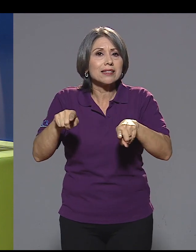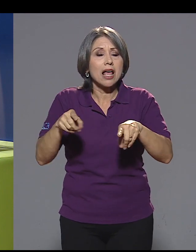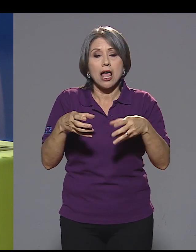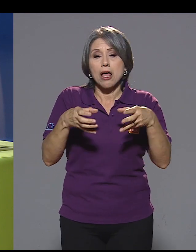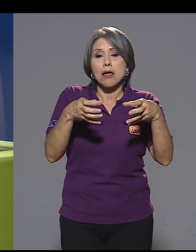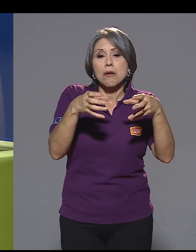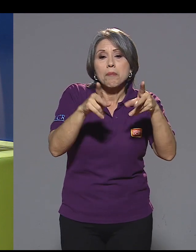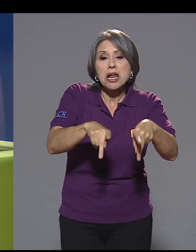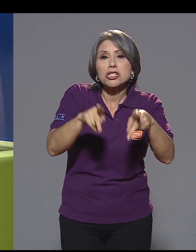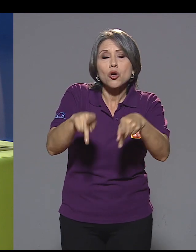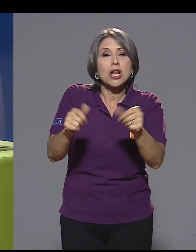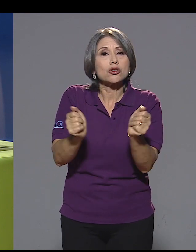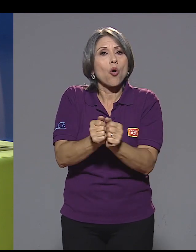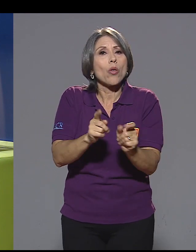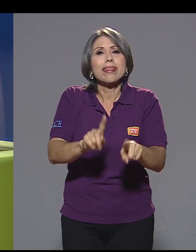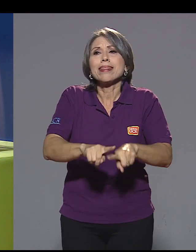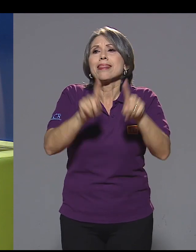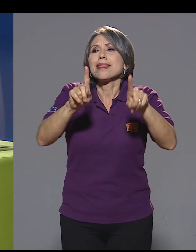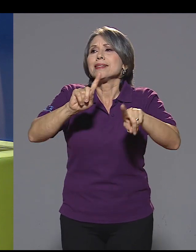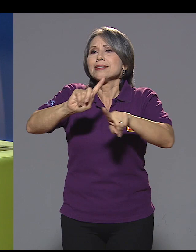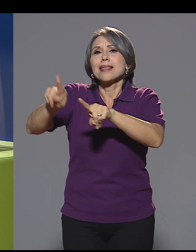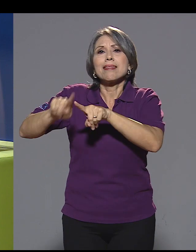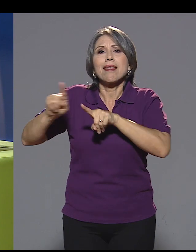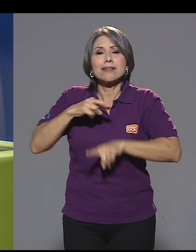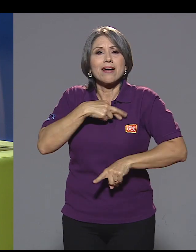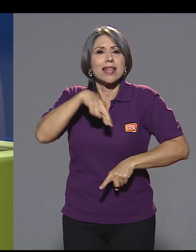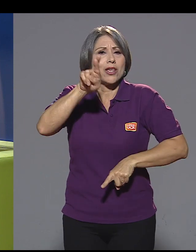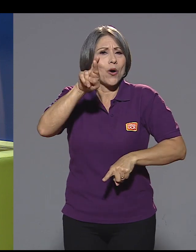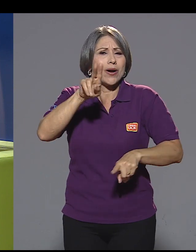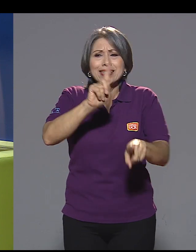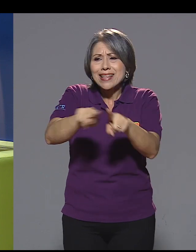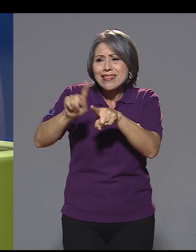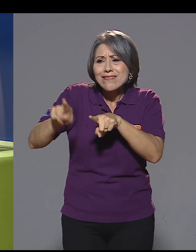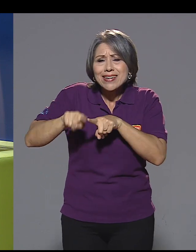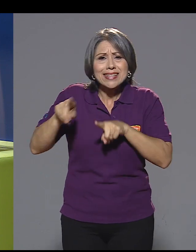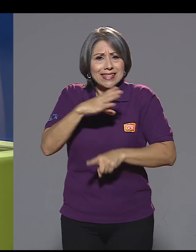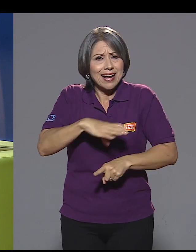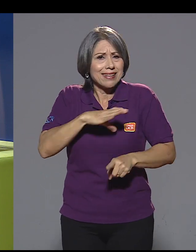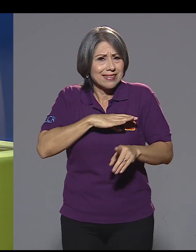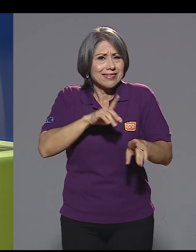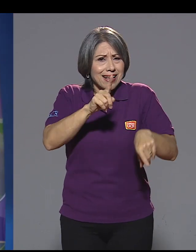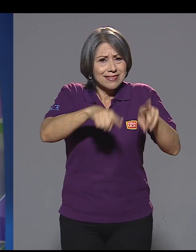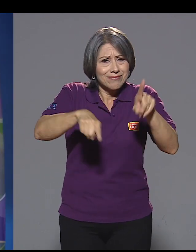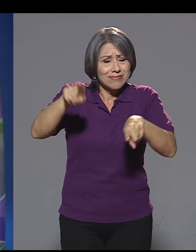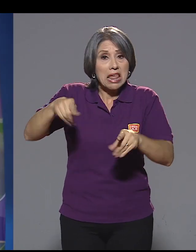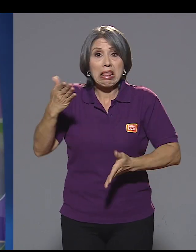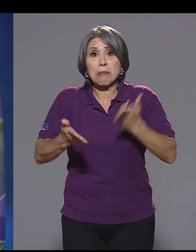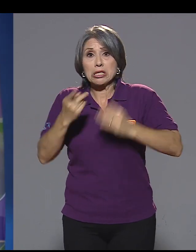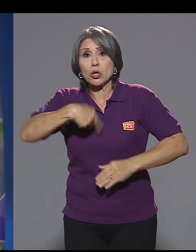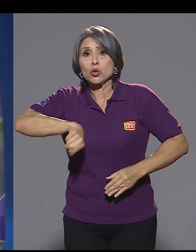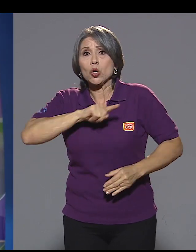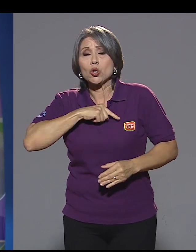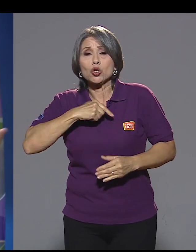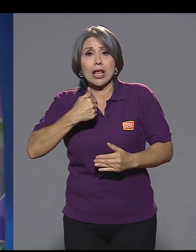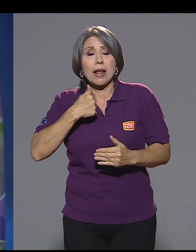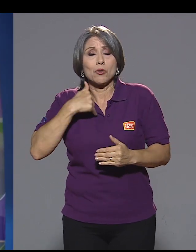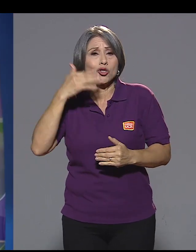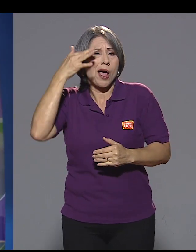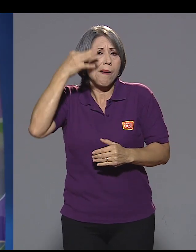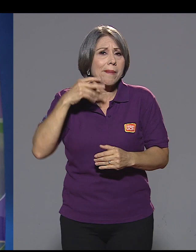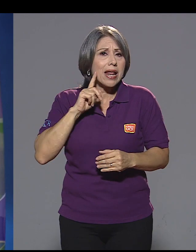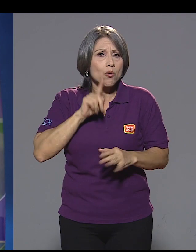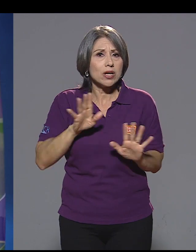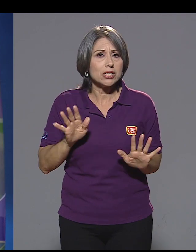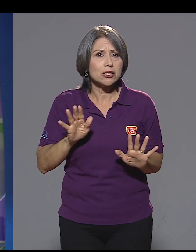de distintas religiones, qué sé yo, toda la interseccionalidad que podamos tener prejuicios, pero que ahí los